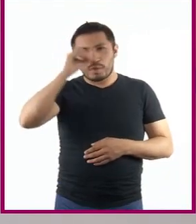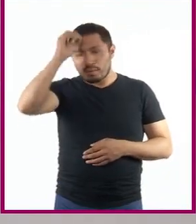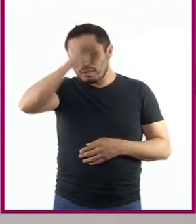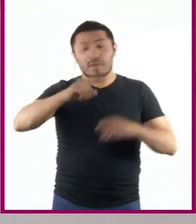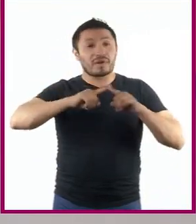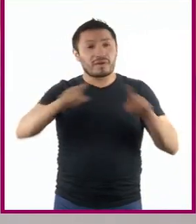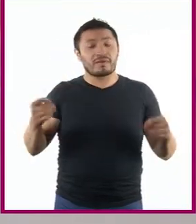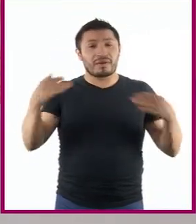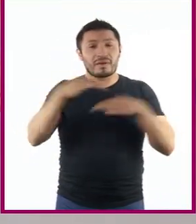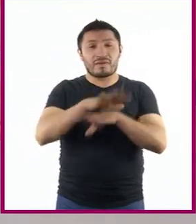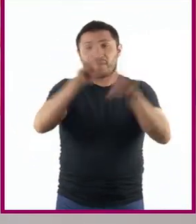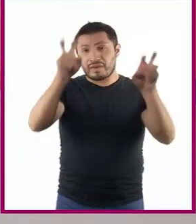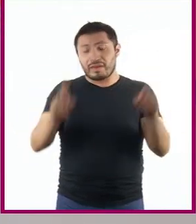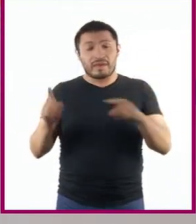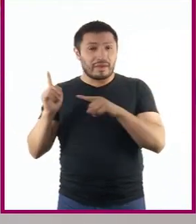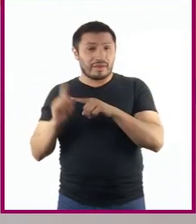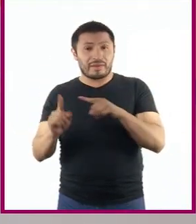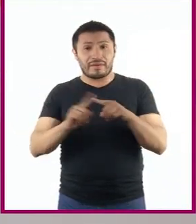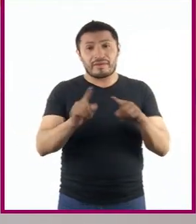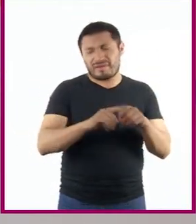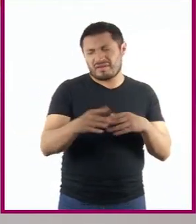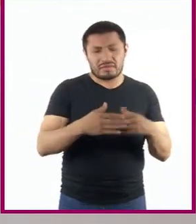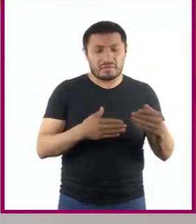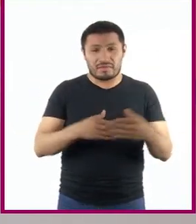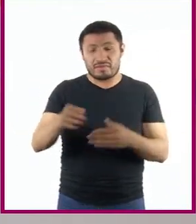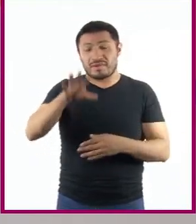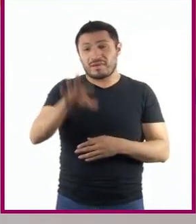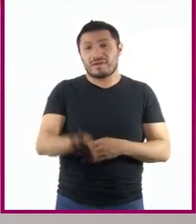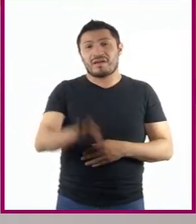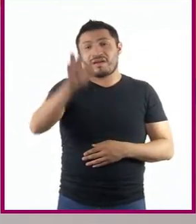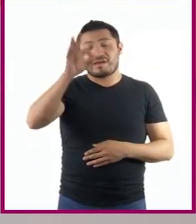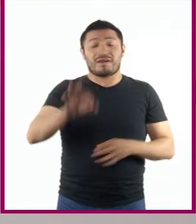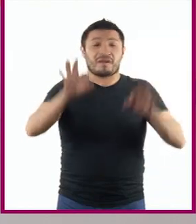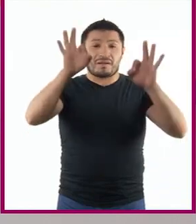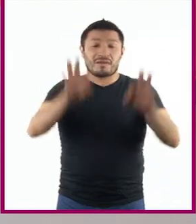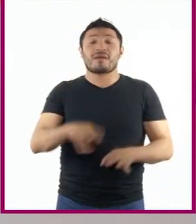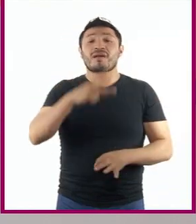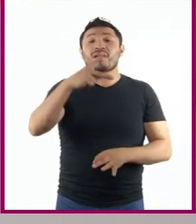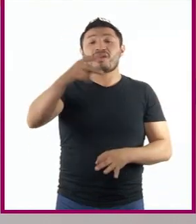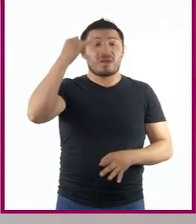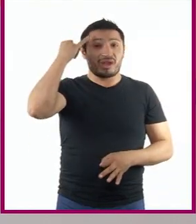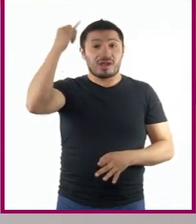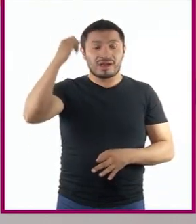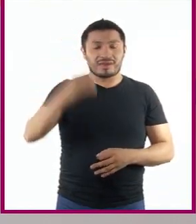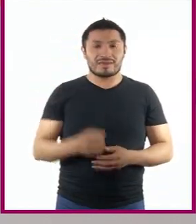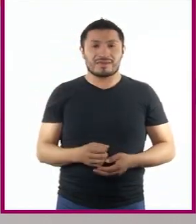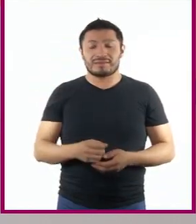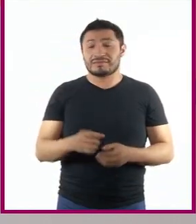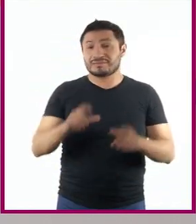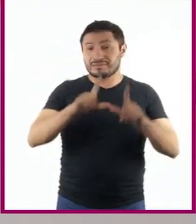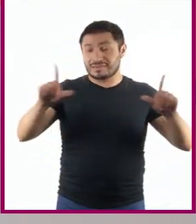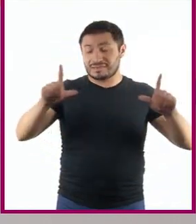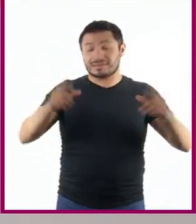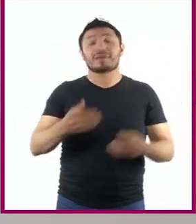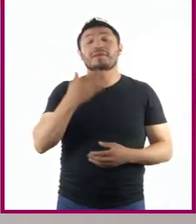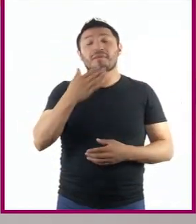de temas actuales y con ello elegir de manera clara una postura personal. ¿Listas y listos? Muy